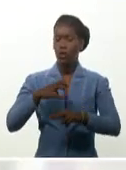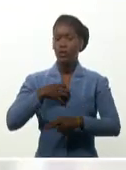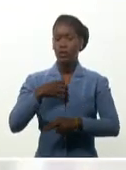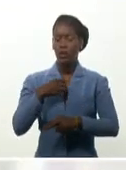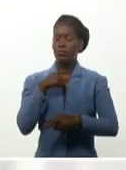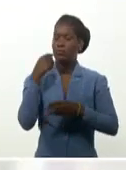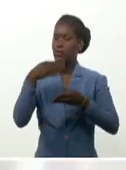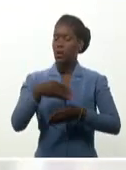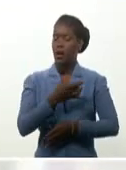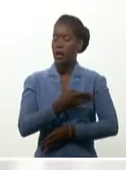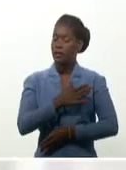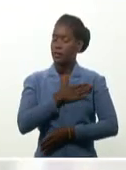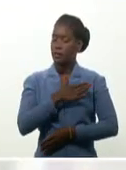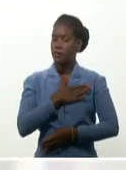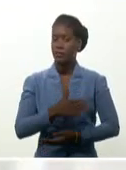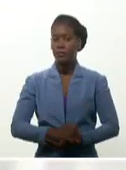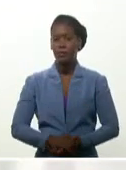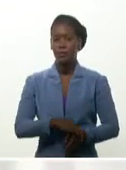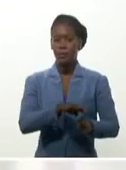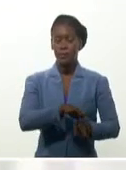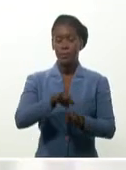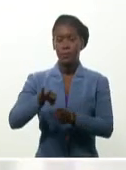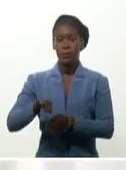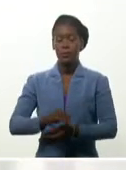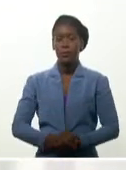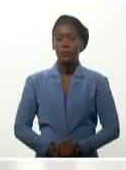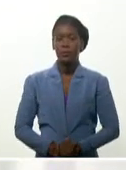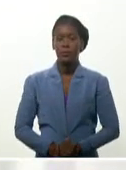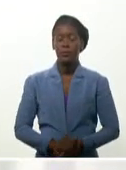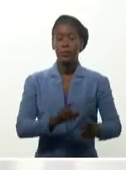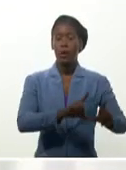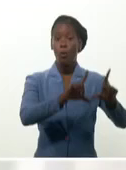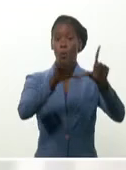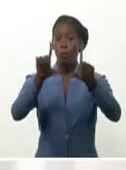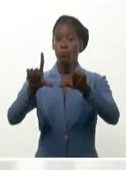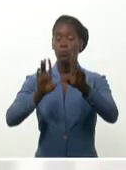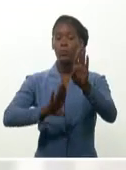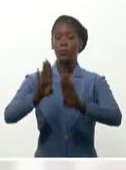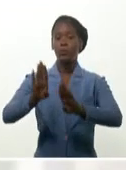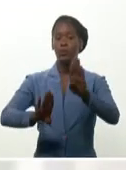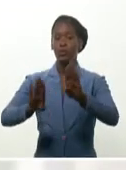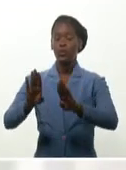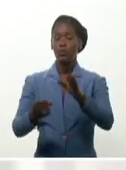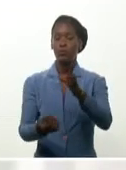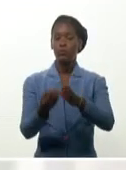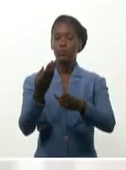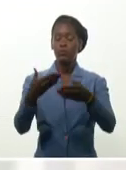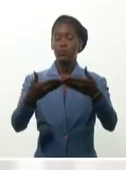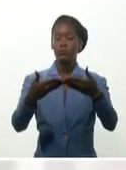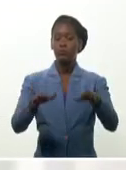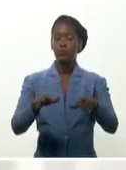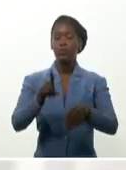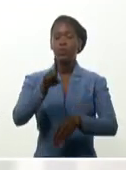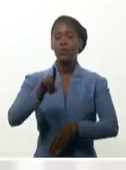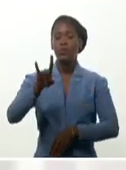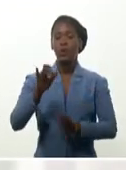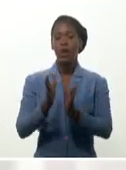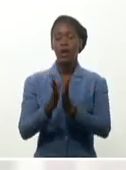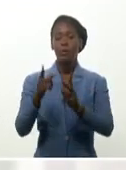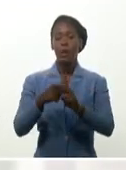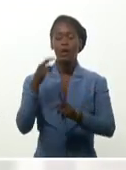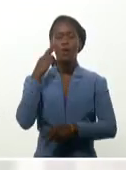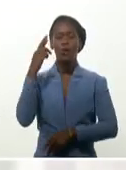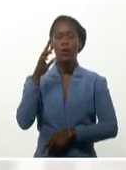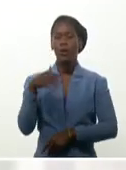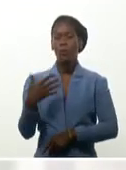Cambiamos de tema. La exposición de carteles Para todos los tiempos fue inaugurada este 19 de mayo para conmemorar el aniversario 126 de